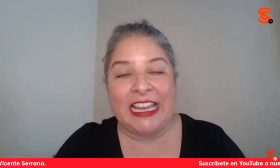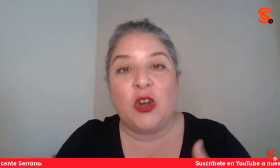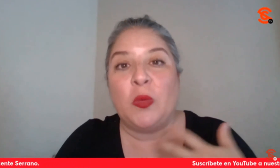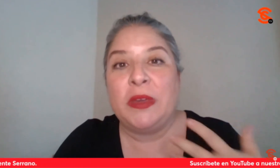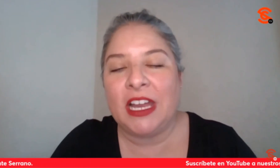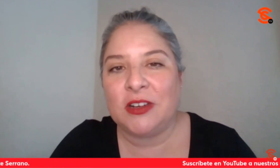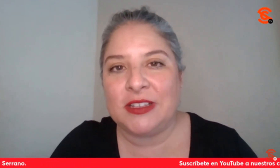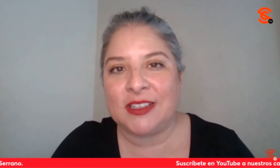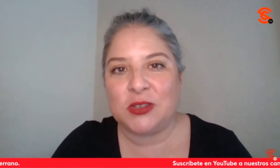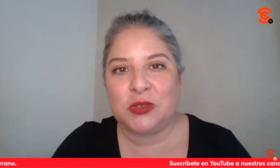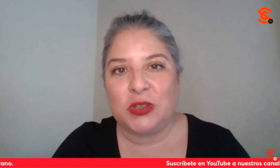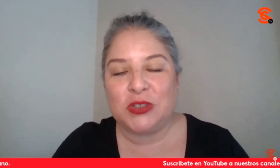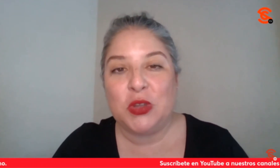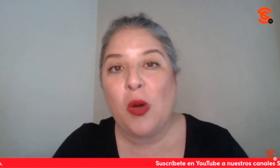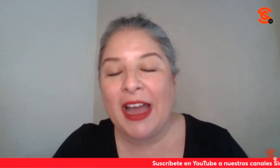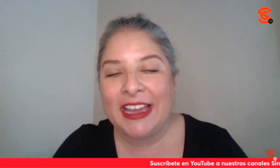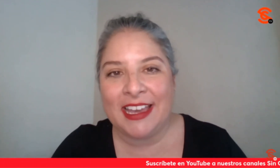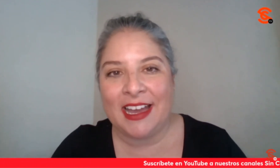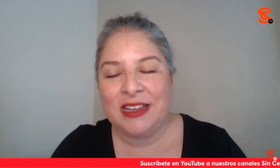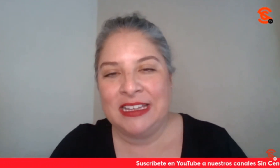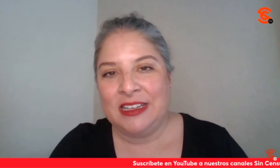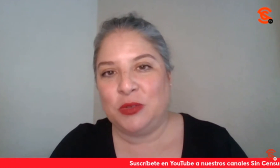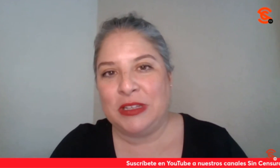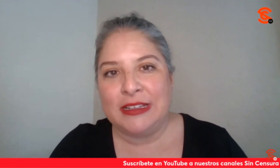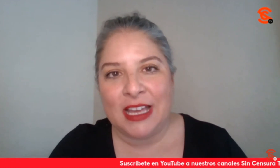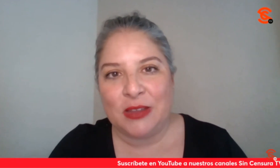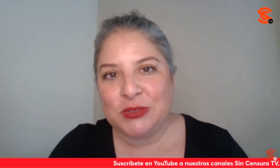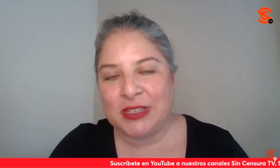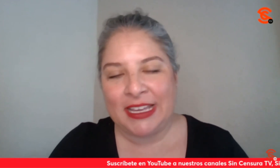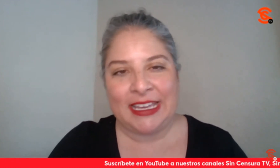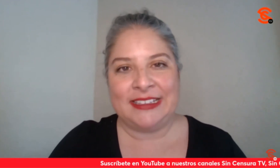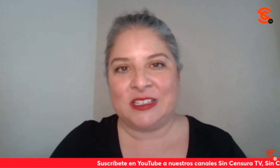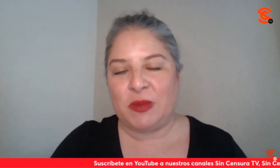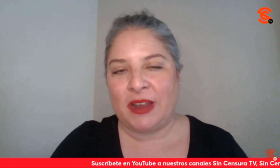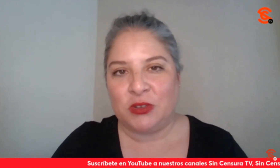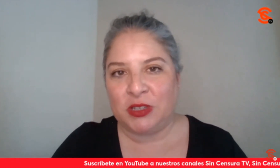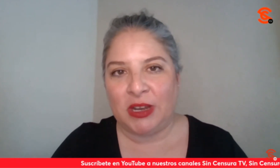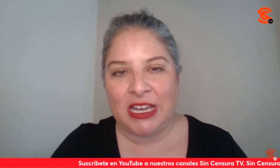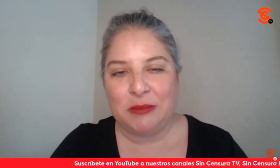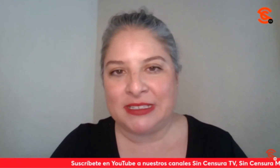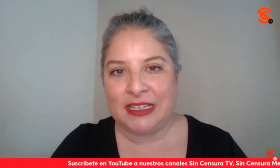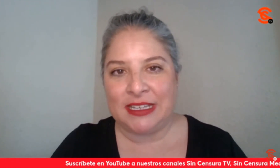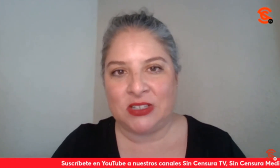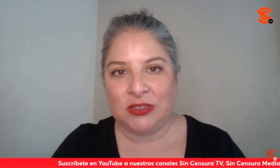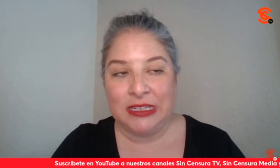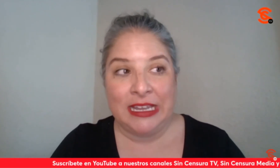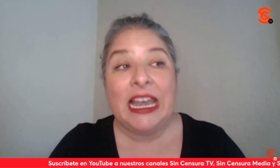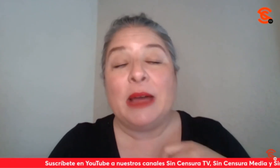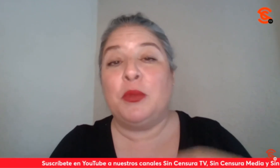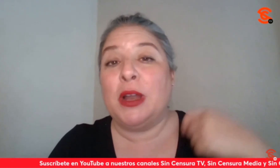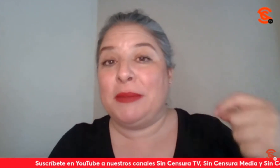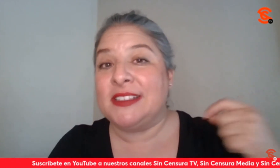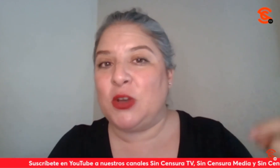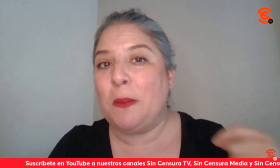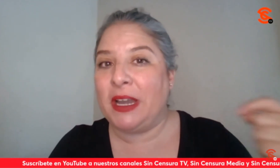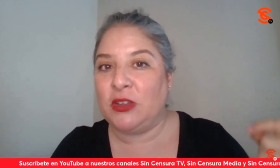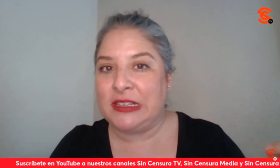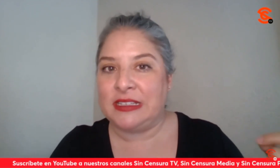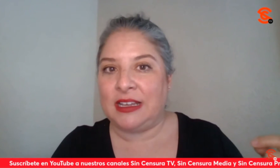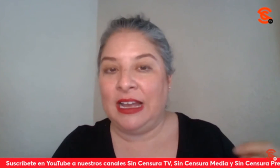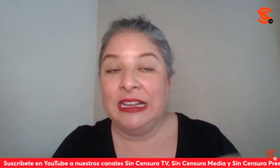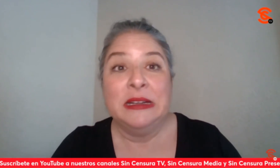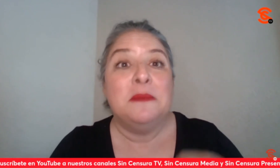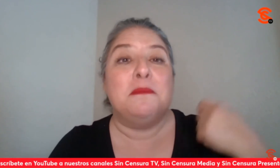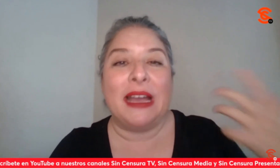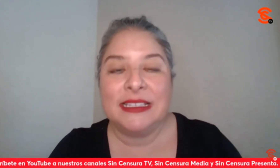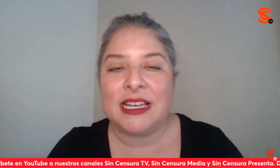y que el gobierno de Estados Unidos no haya utilizado a sus agencias para continuar la investigación, la pura mención